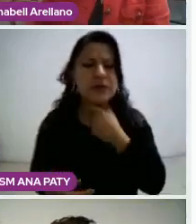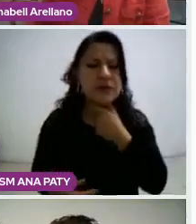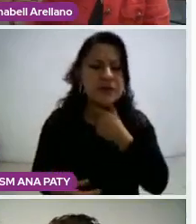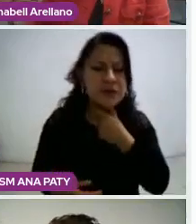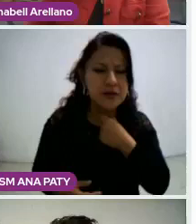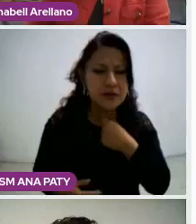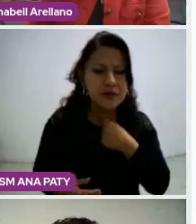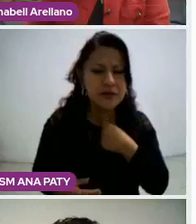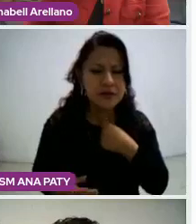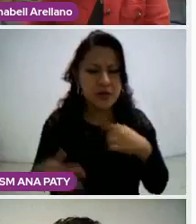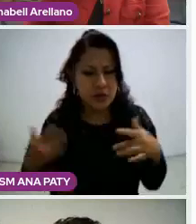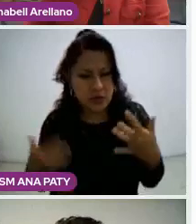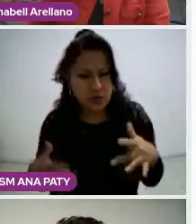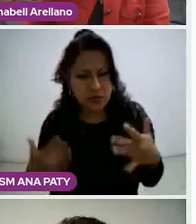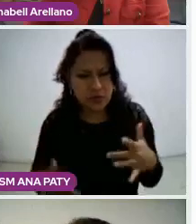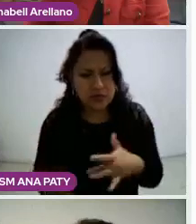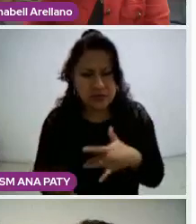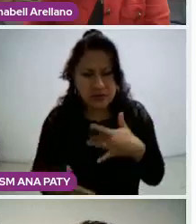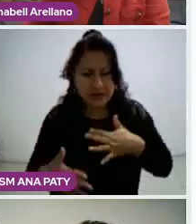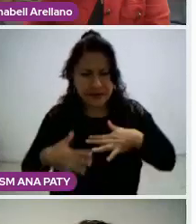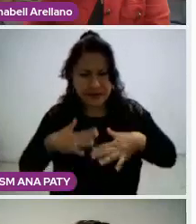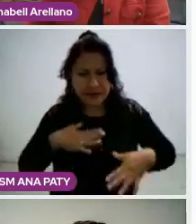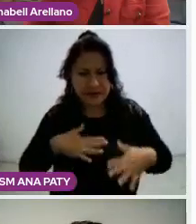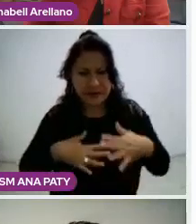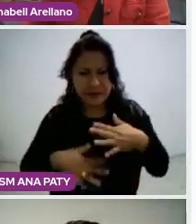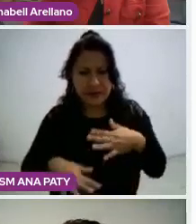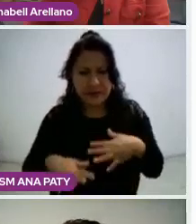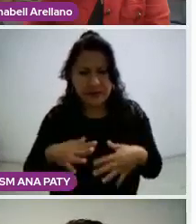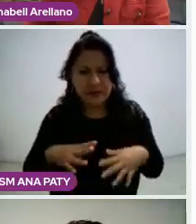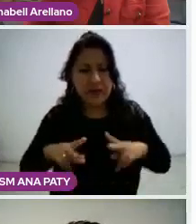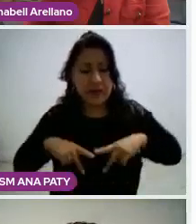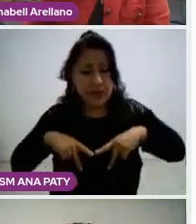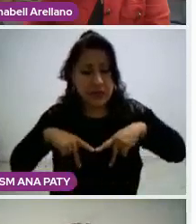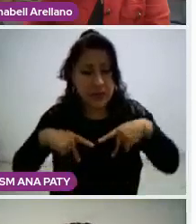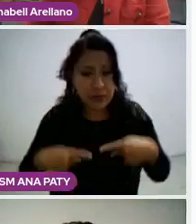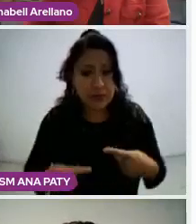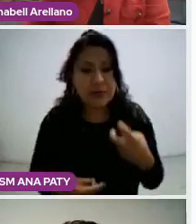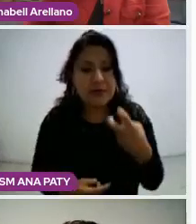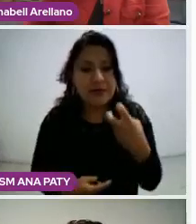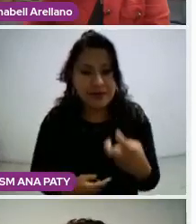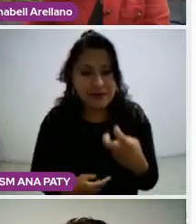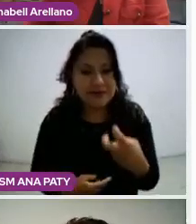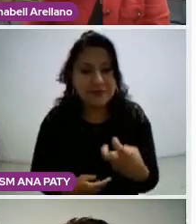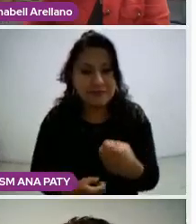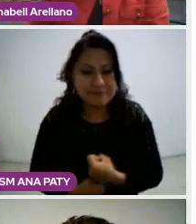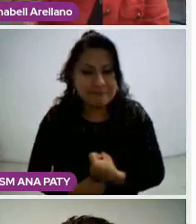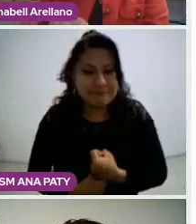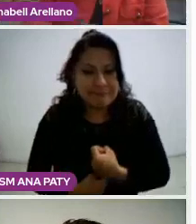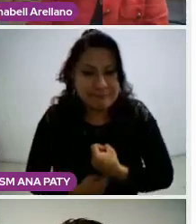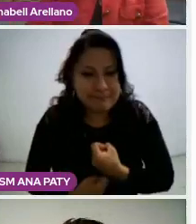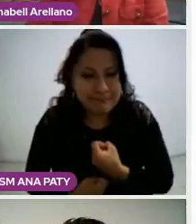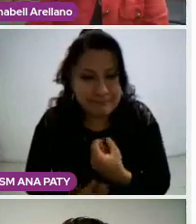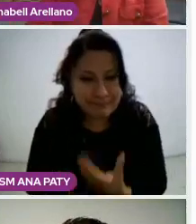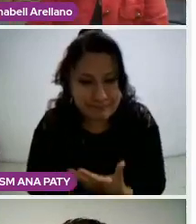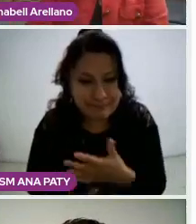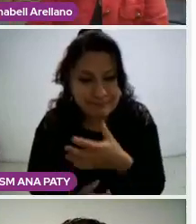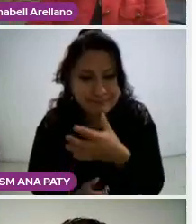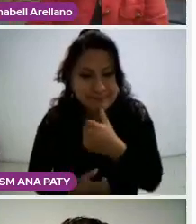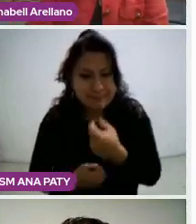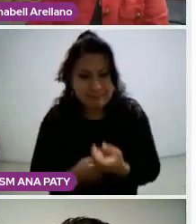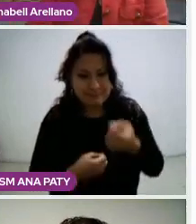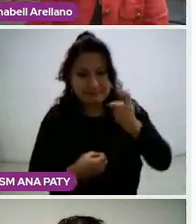parte de la somatización, pues es por esta situación que habíamos hablado de la no expresión de